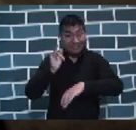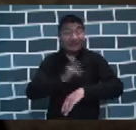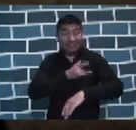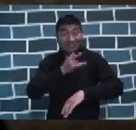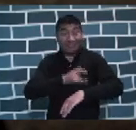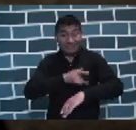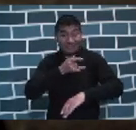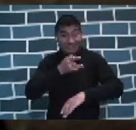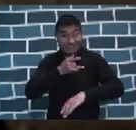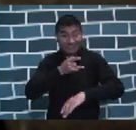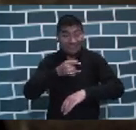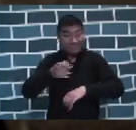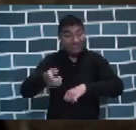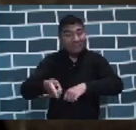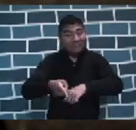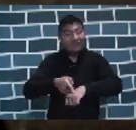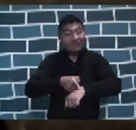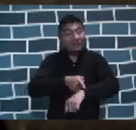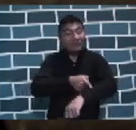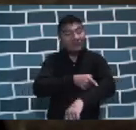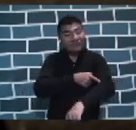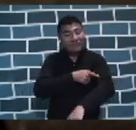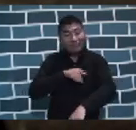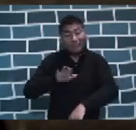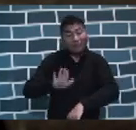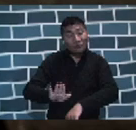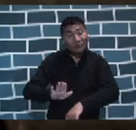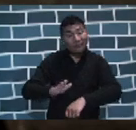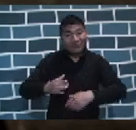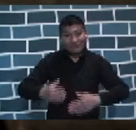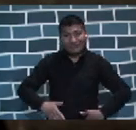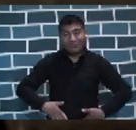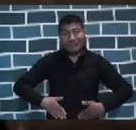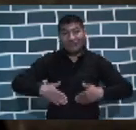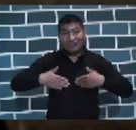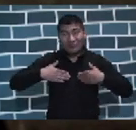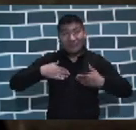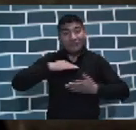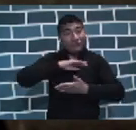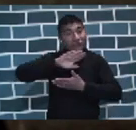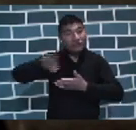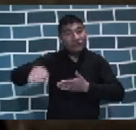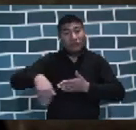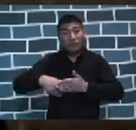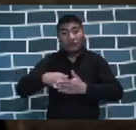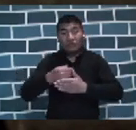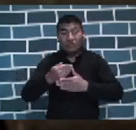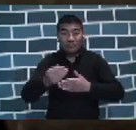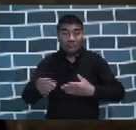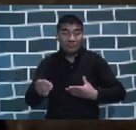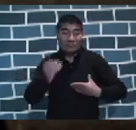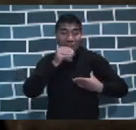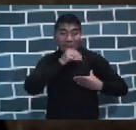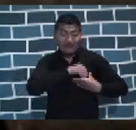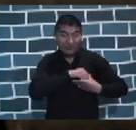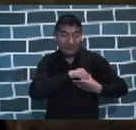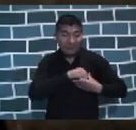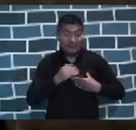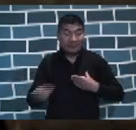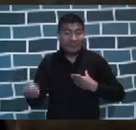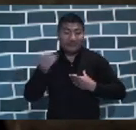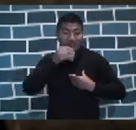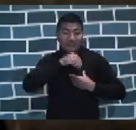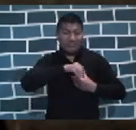a lo largo de su vida todos vamos introduciendo y haciendo